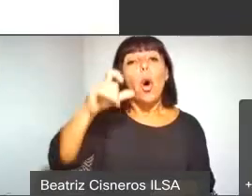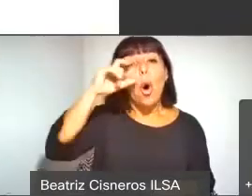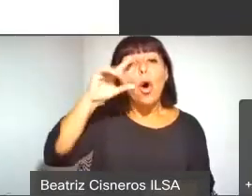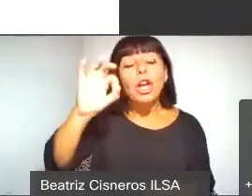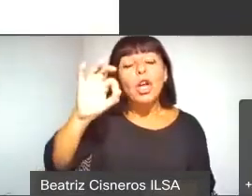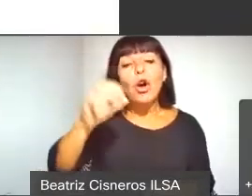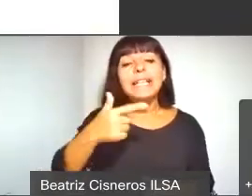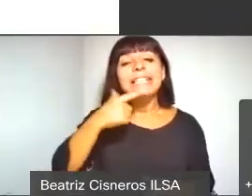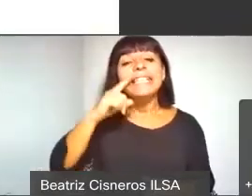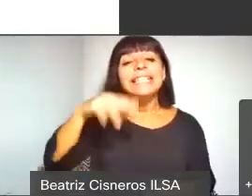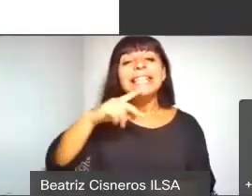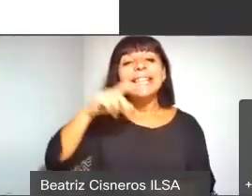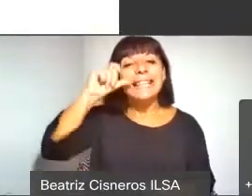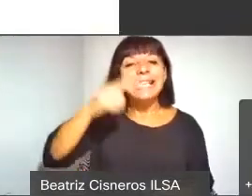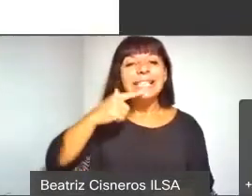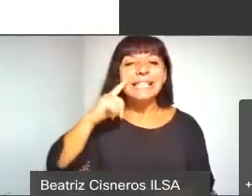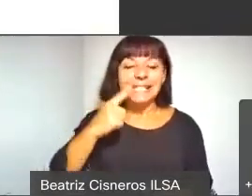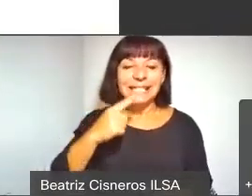proteica.